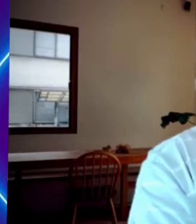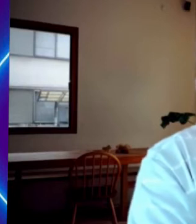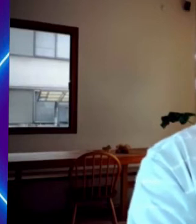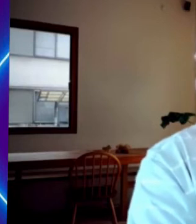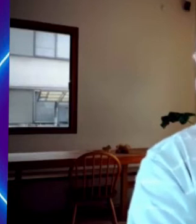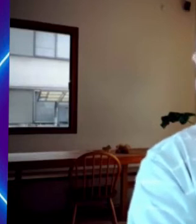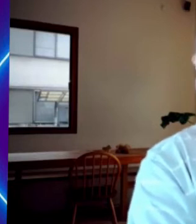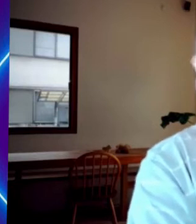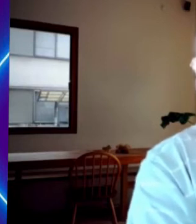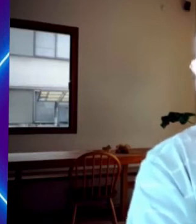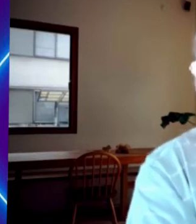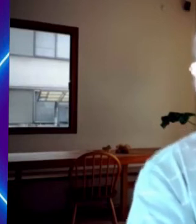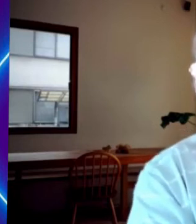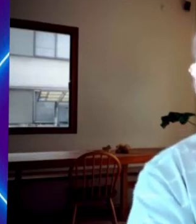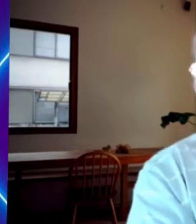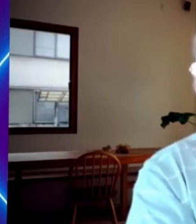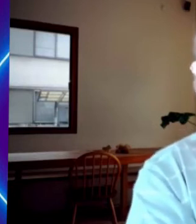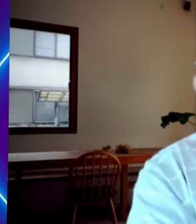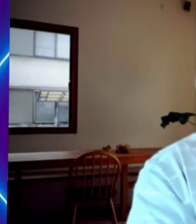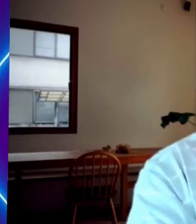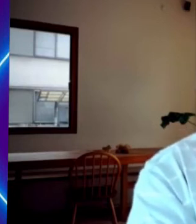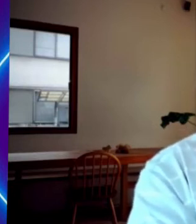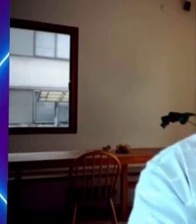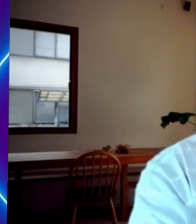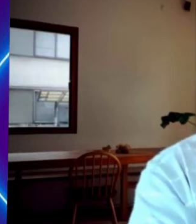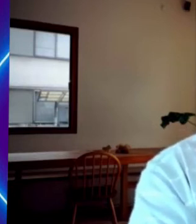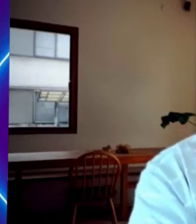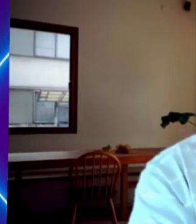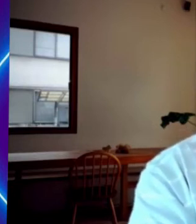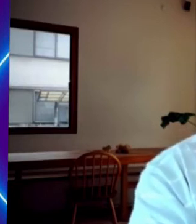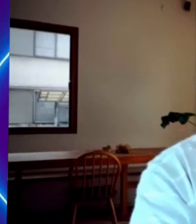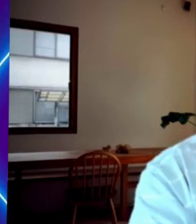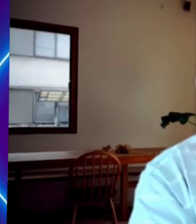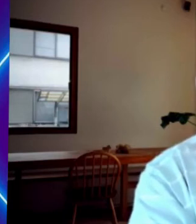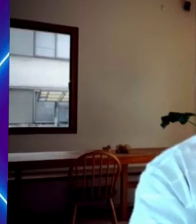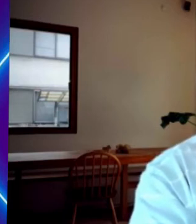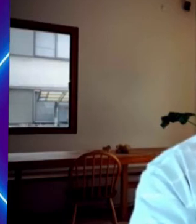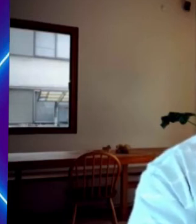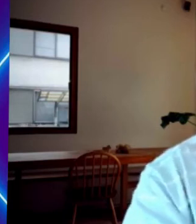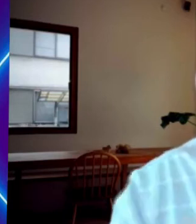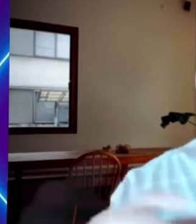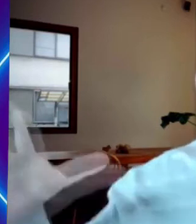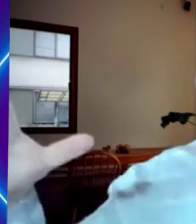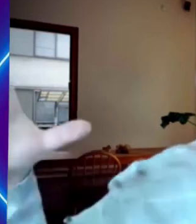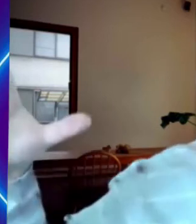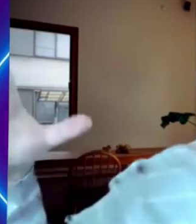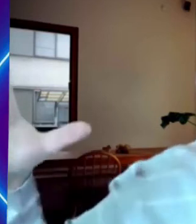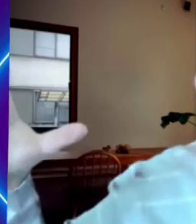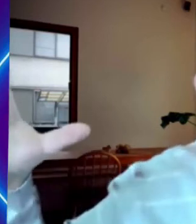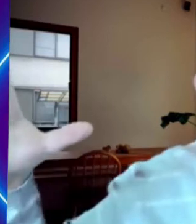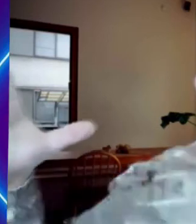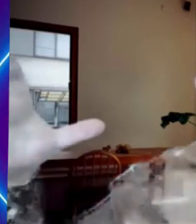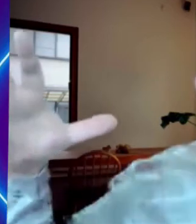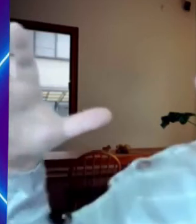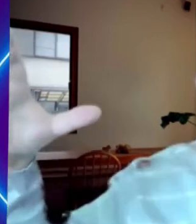hacer de Nostradamus. No te... acá hasta el mes que viene se va a hablar de la vacuna. Después va a llegar algún avión, vio un